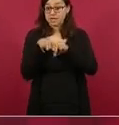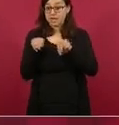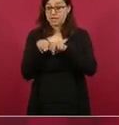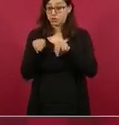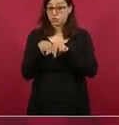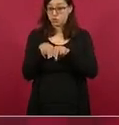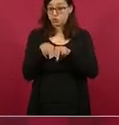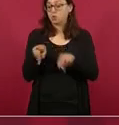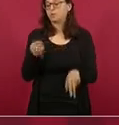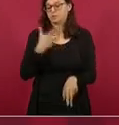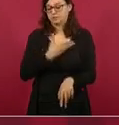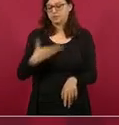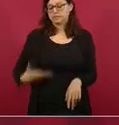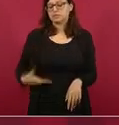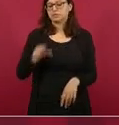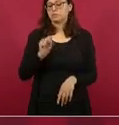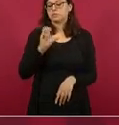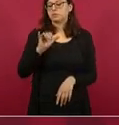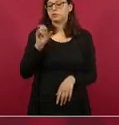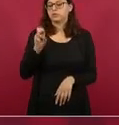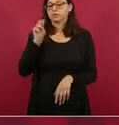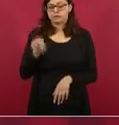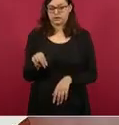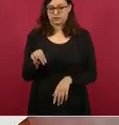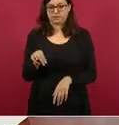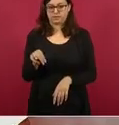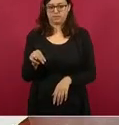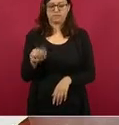llegó a ser presidente de la corte.